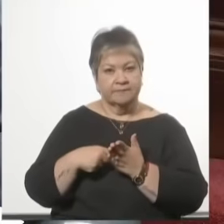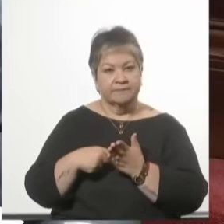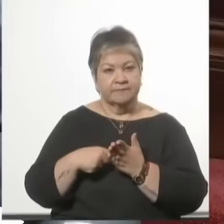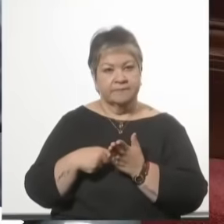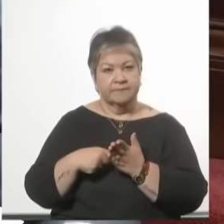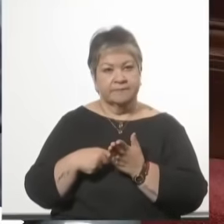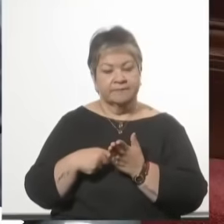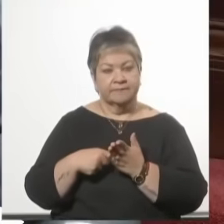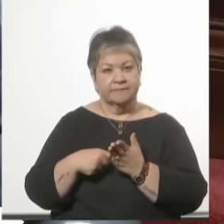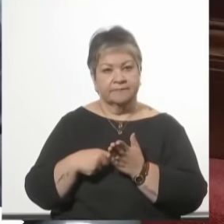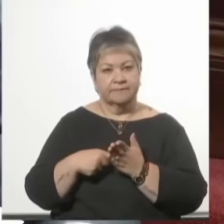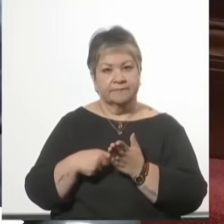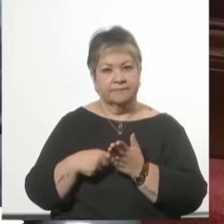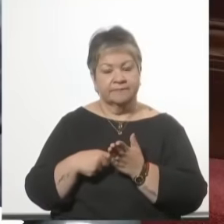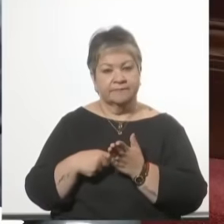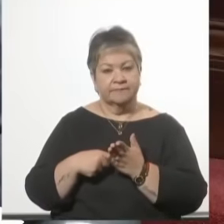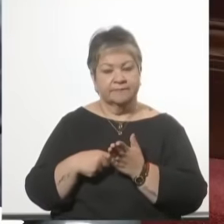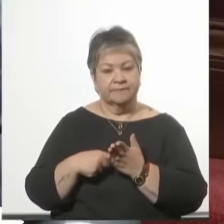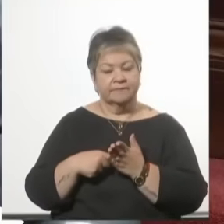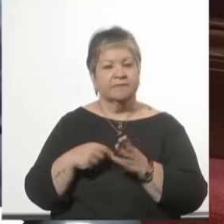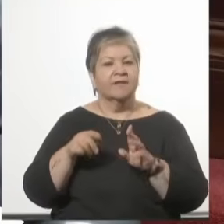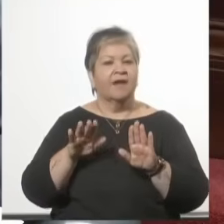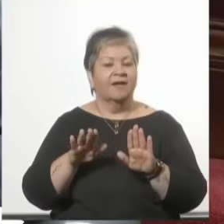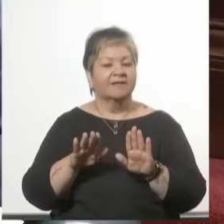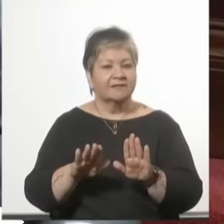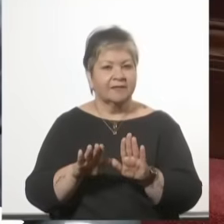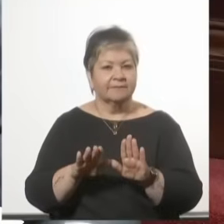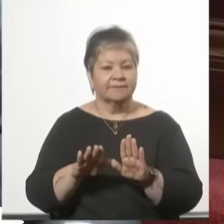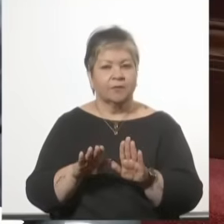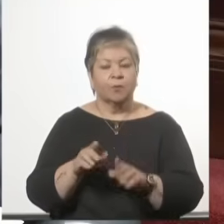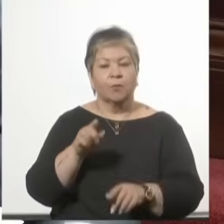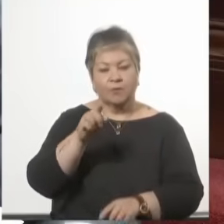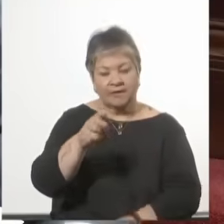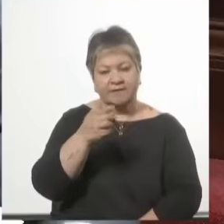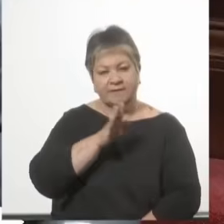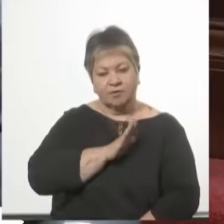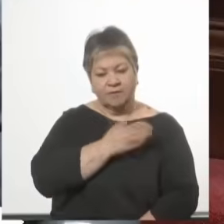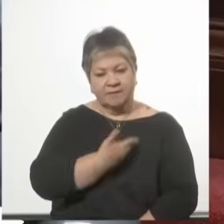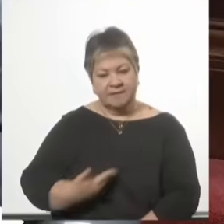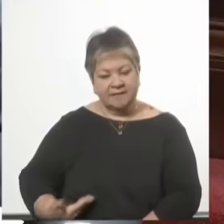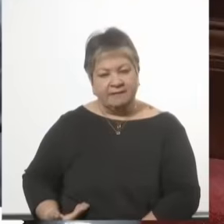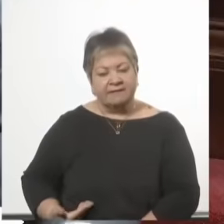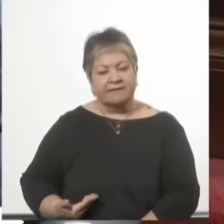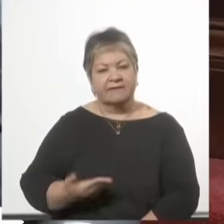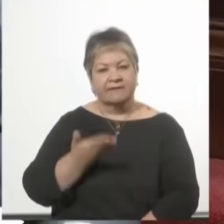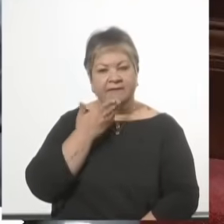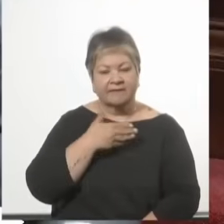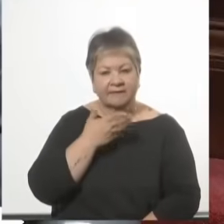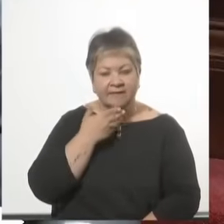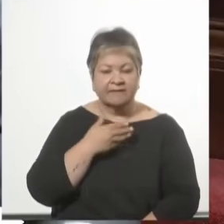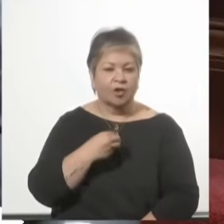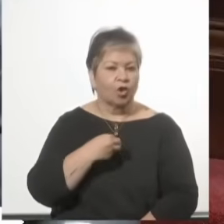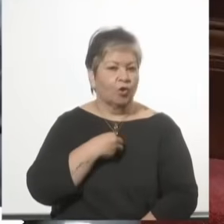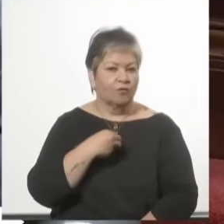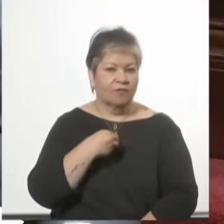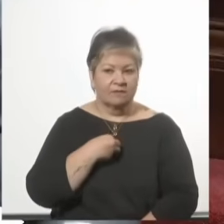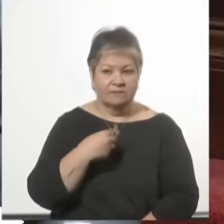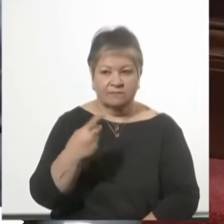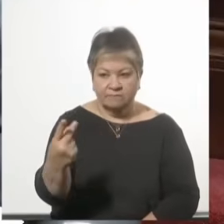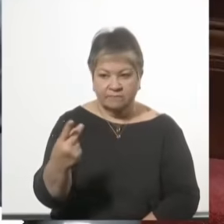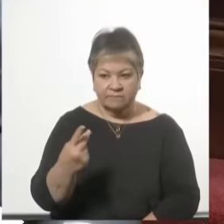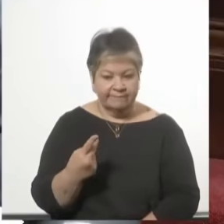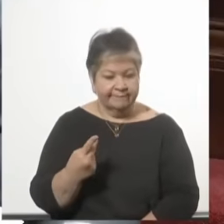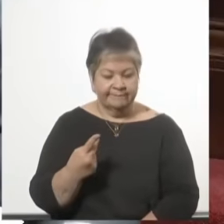la resolución del mismo. En este caso, como comprenderá, señora presidenta, esa confianza mutua está casi que